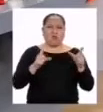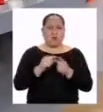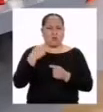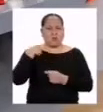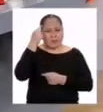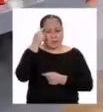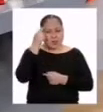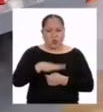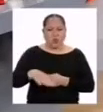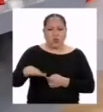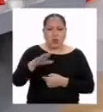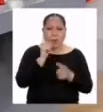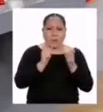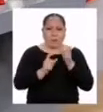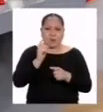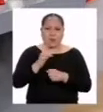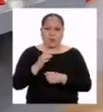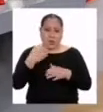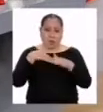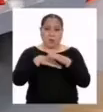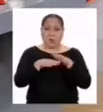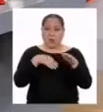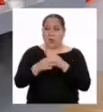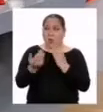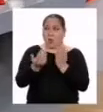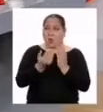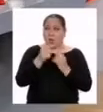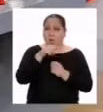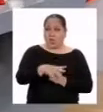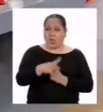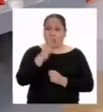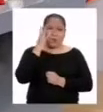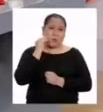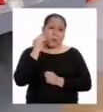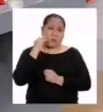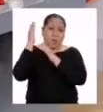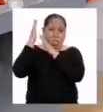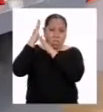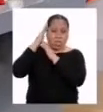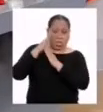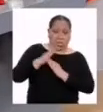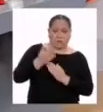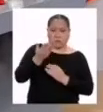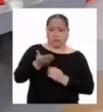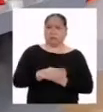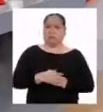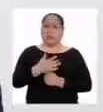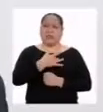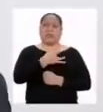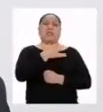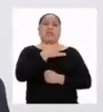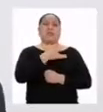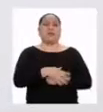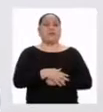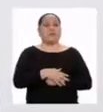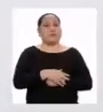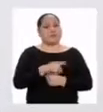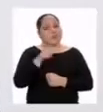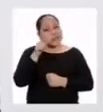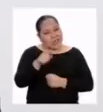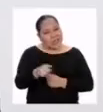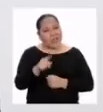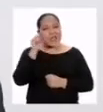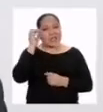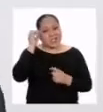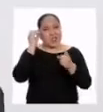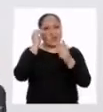todas las personas que hemos pasado por el colegio hemos tenido experiencias de discriminación que nos han marcado. Justo ese es